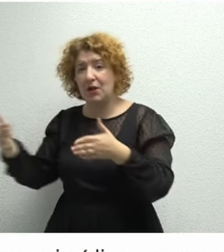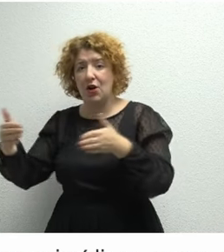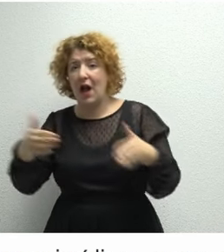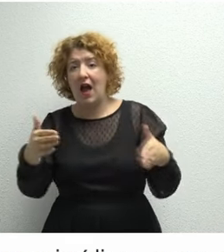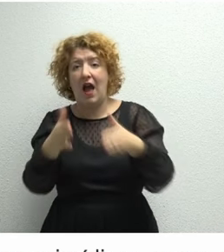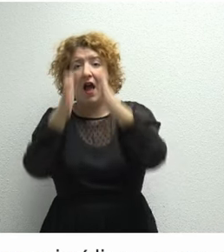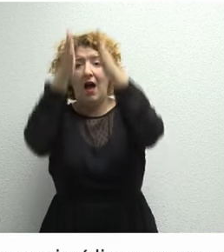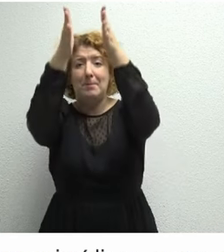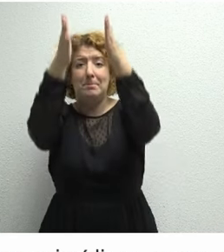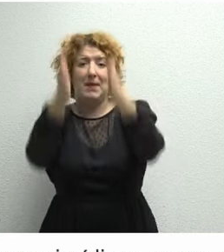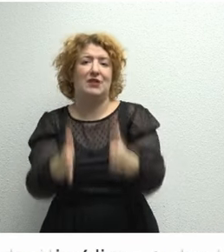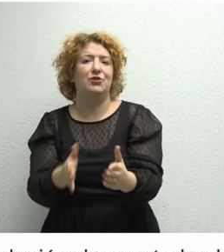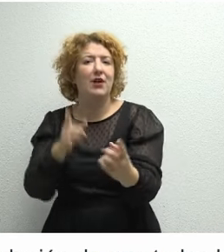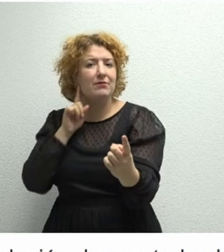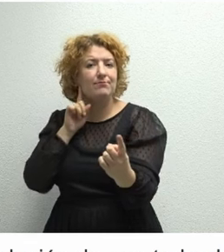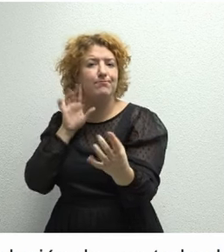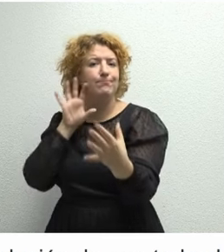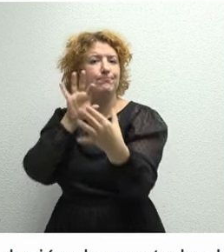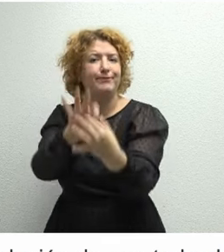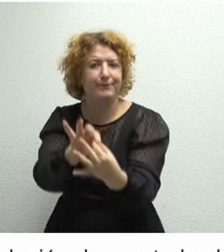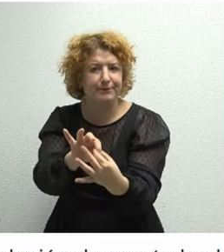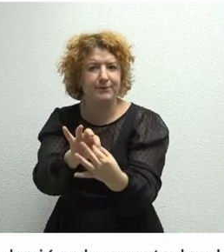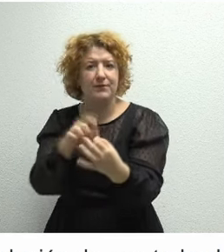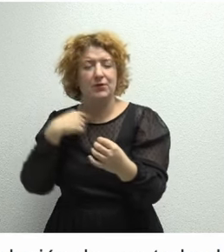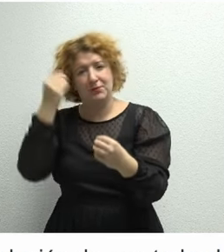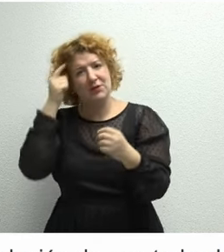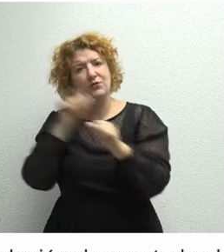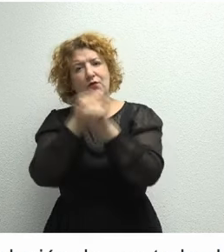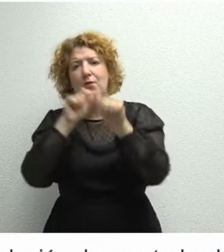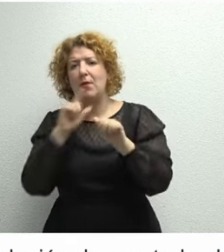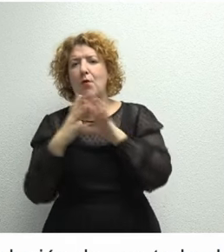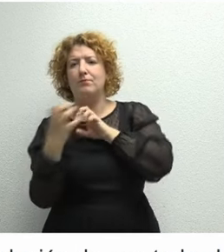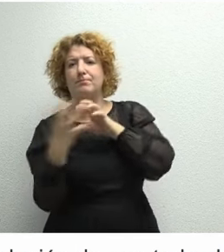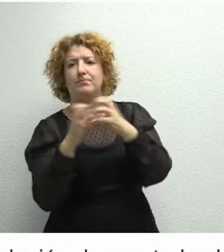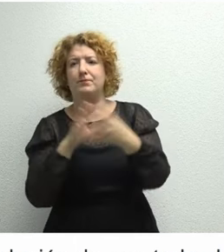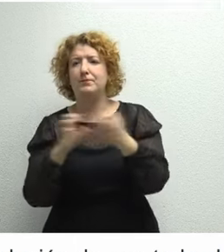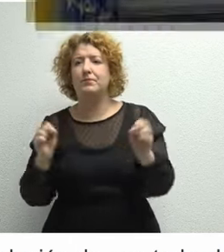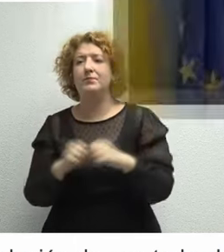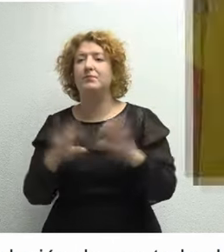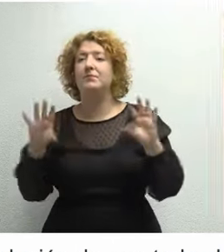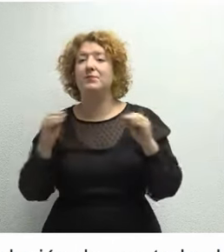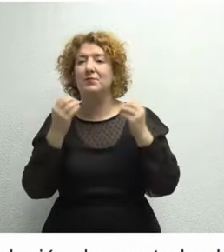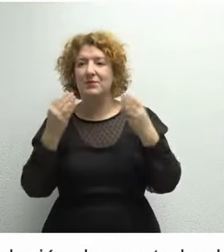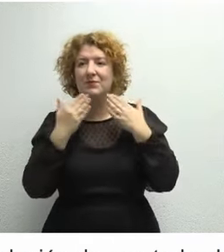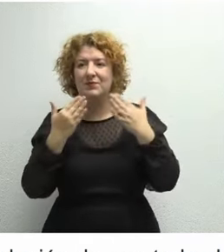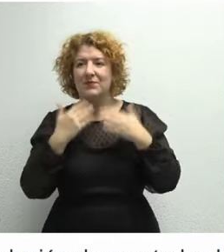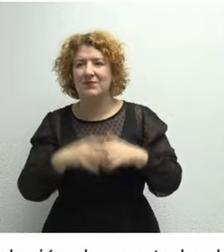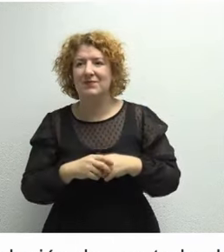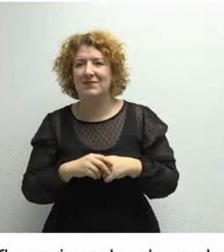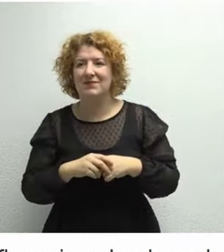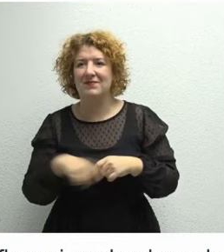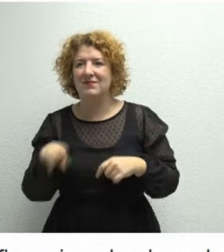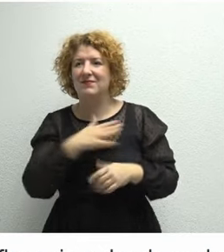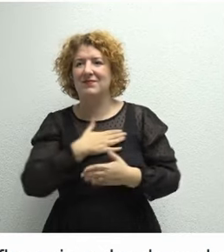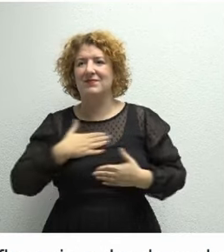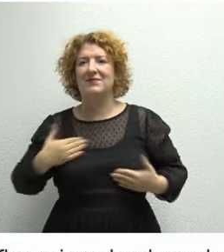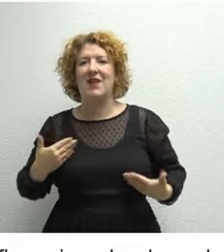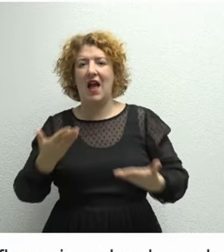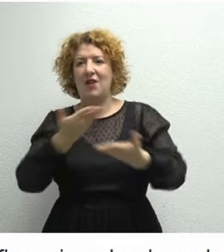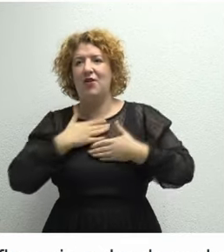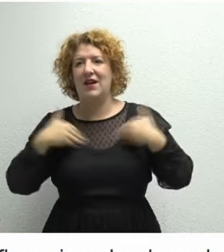y donde realmente nos entendemos y pues aquí estamos y para que nos aporté lo